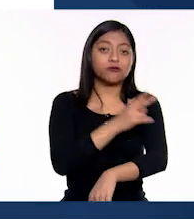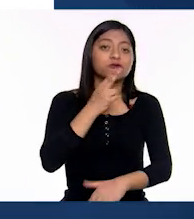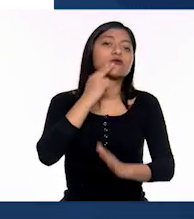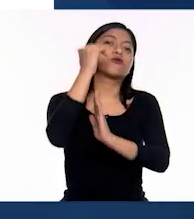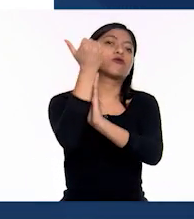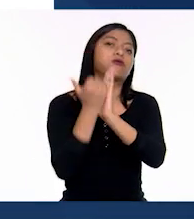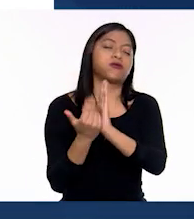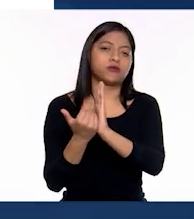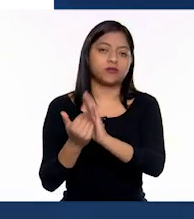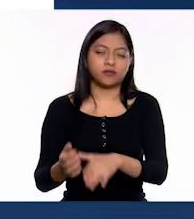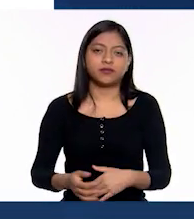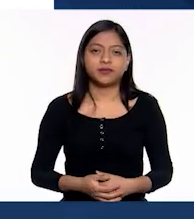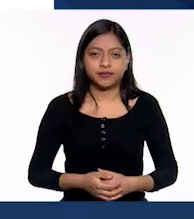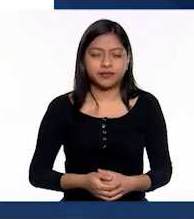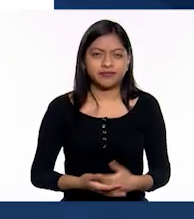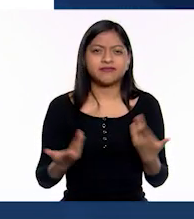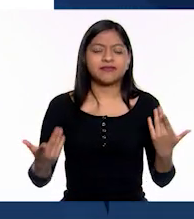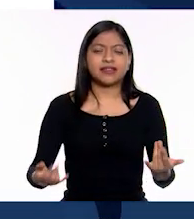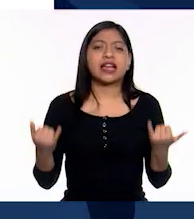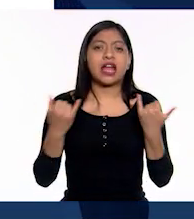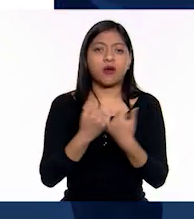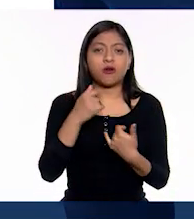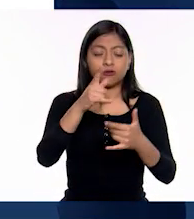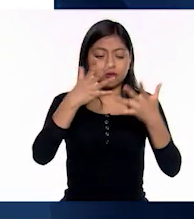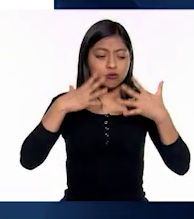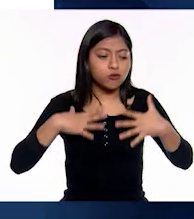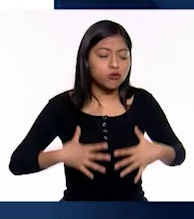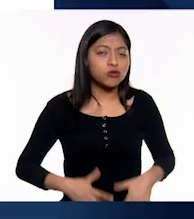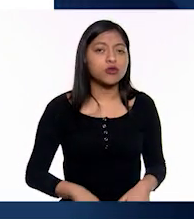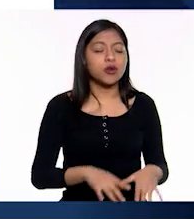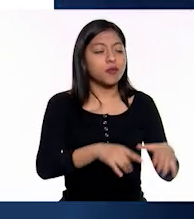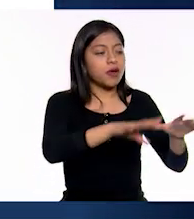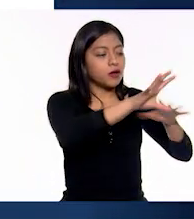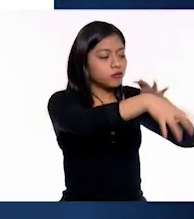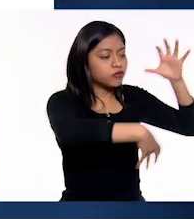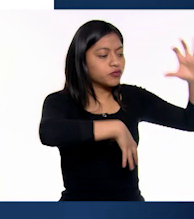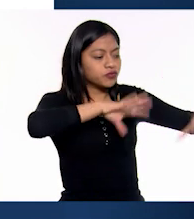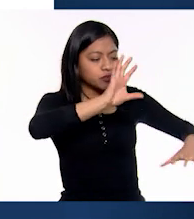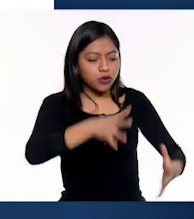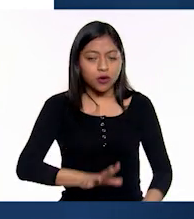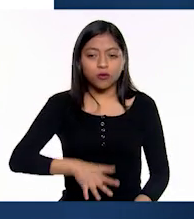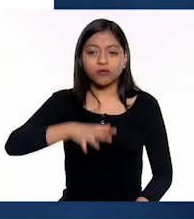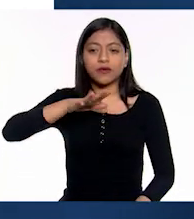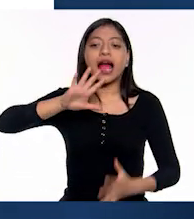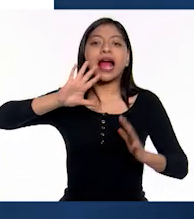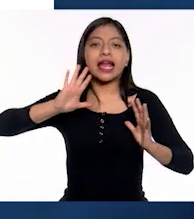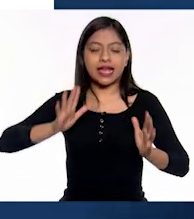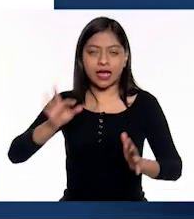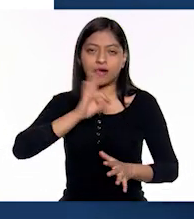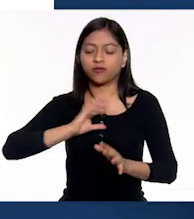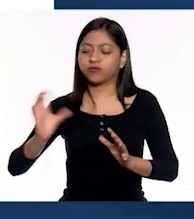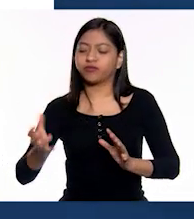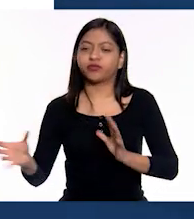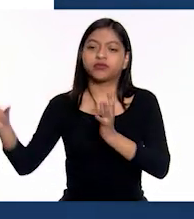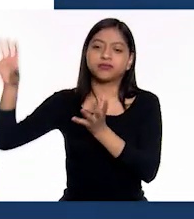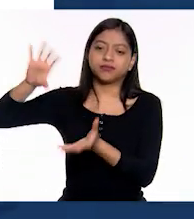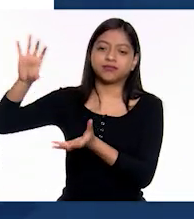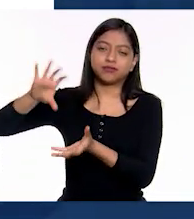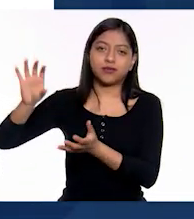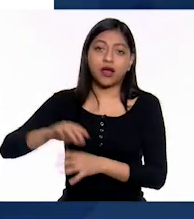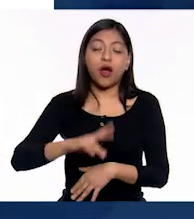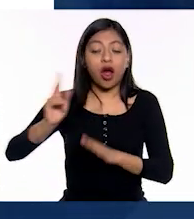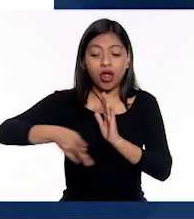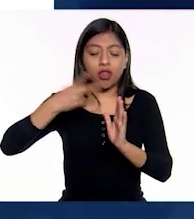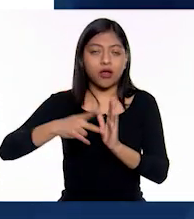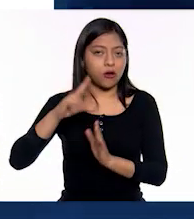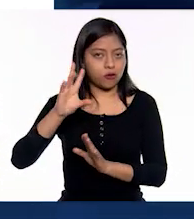eléctrica. Juntar la ropa necesaria para que la tina de la lavadora se llene al máximo de su capacidad, según indica el